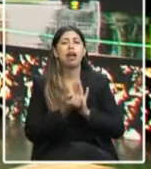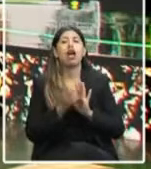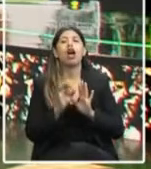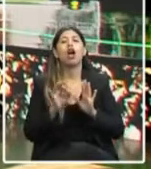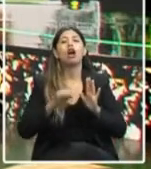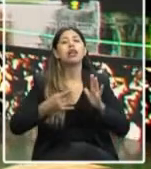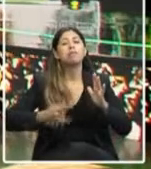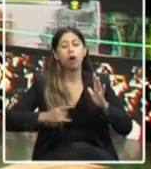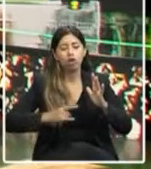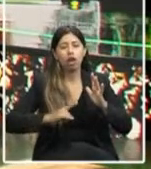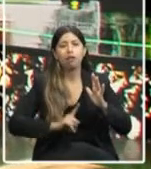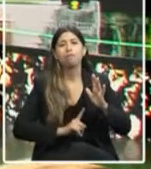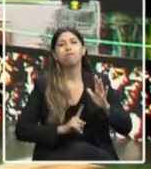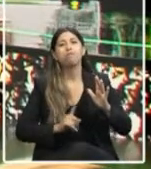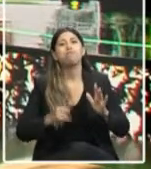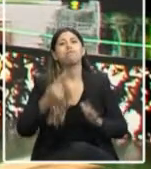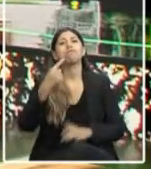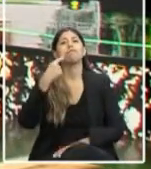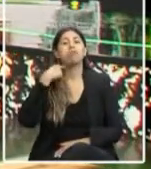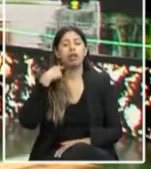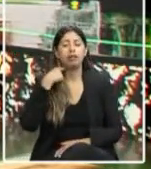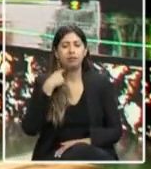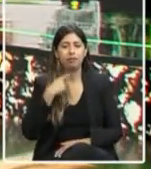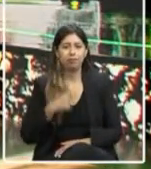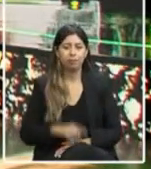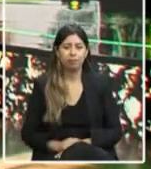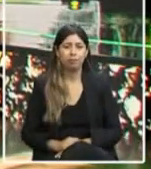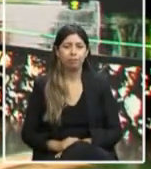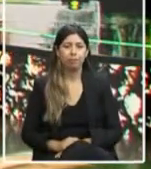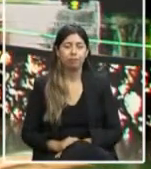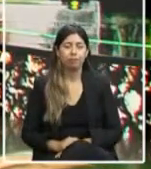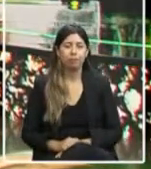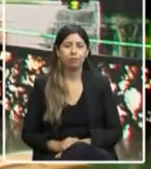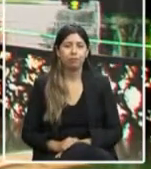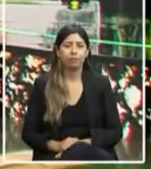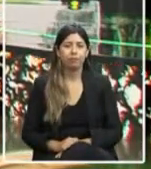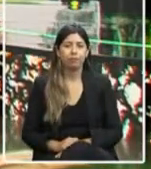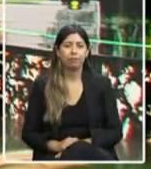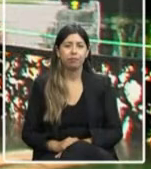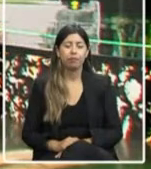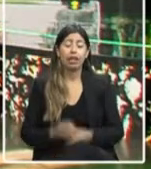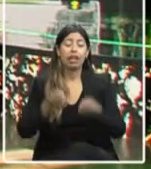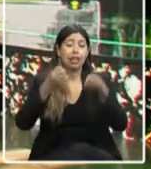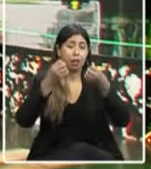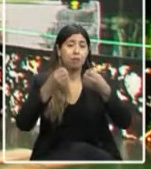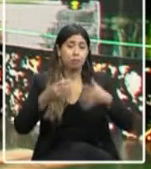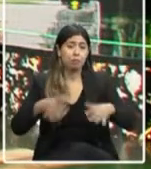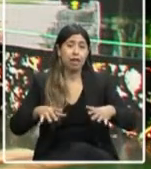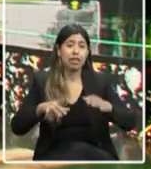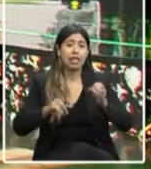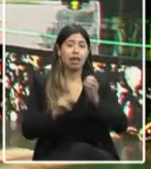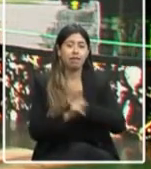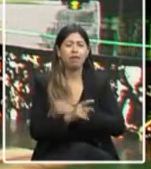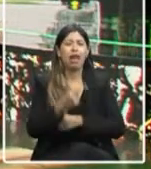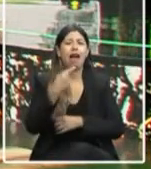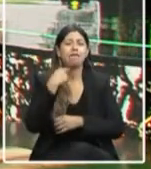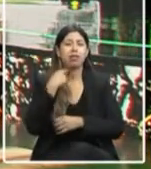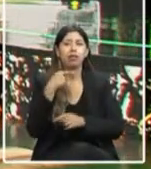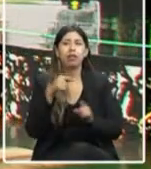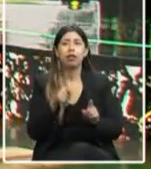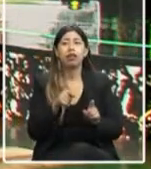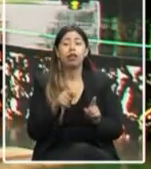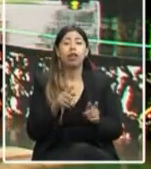motores que hacen parte de la pérdida de biodiversidad. El cambio de uso de